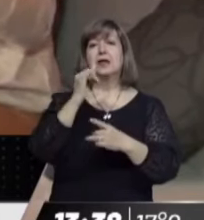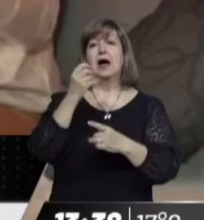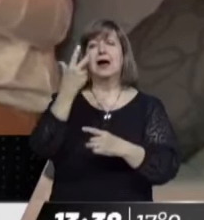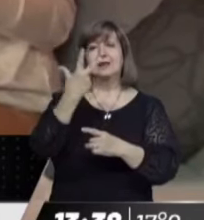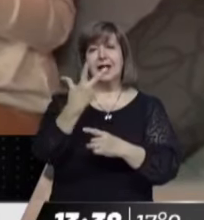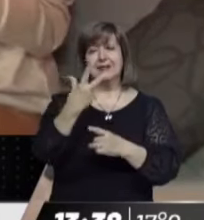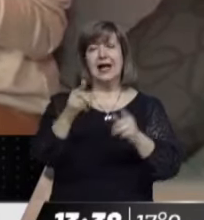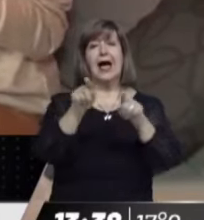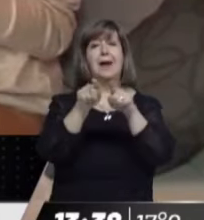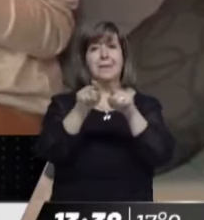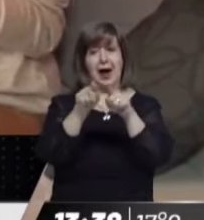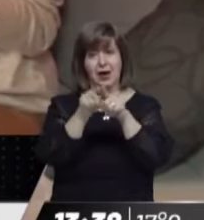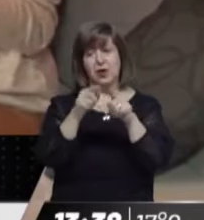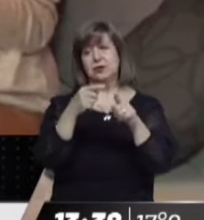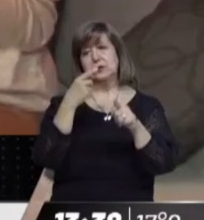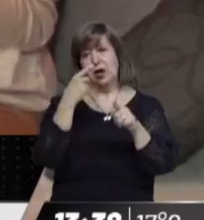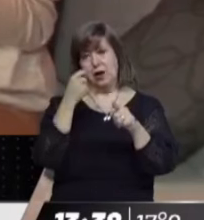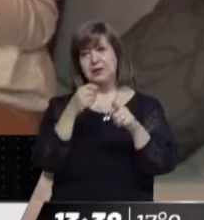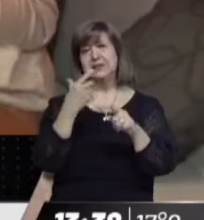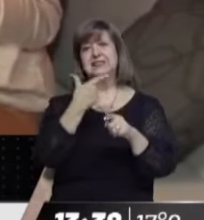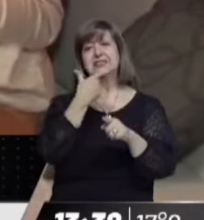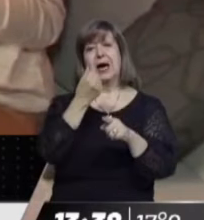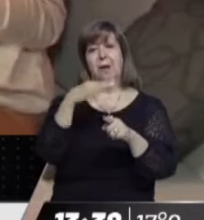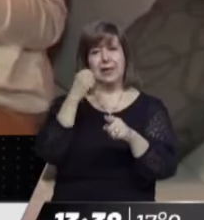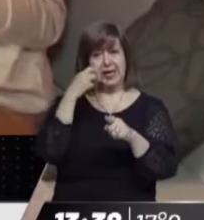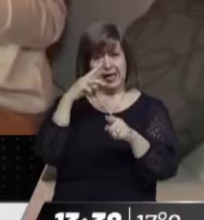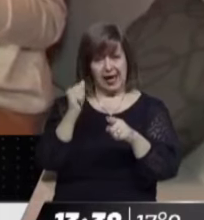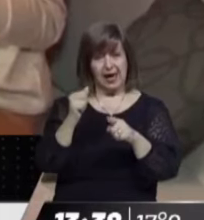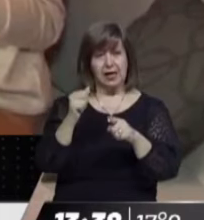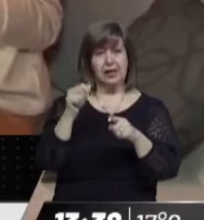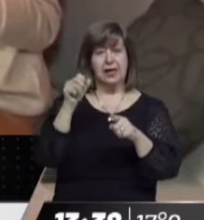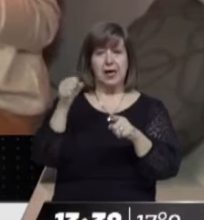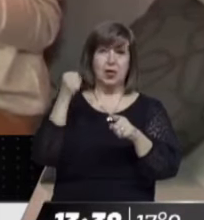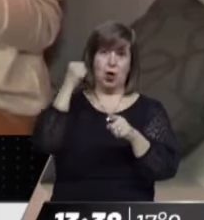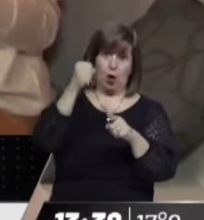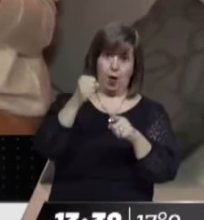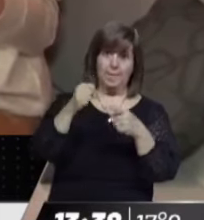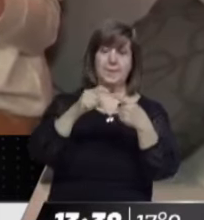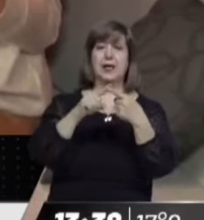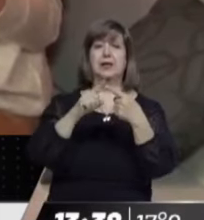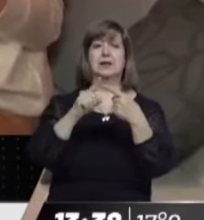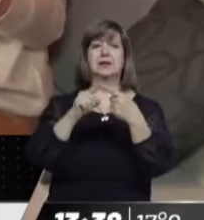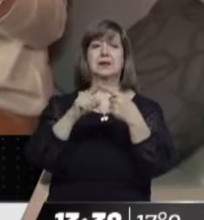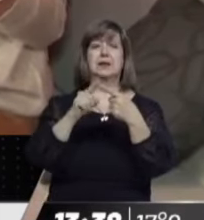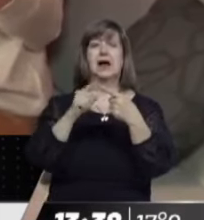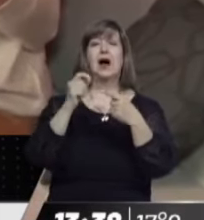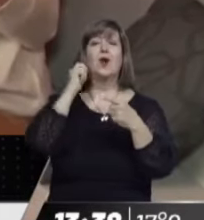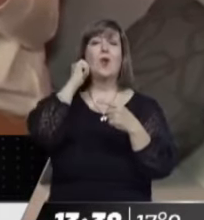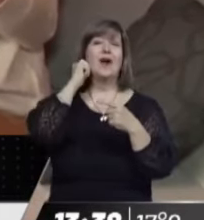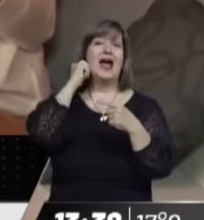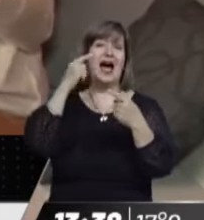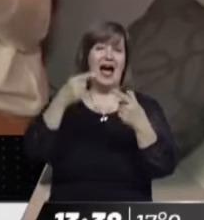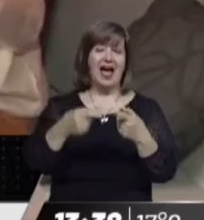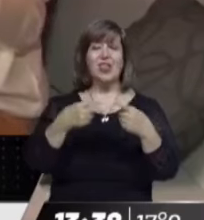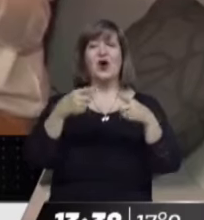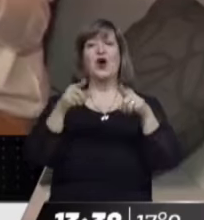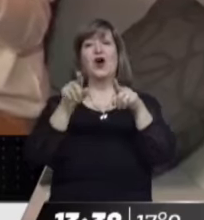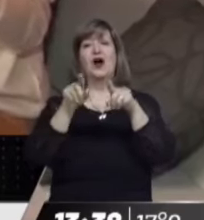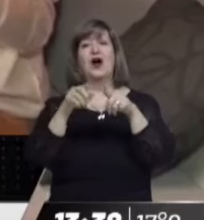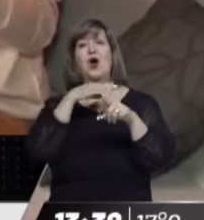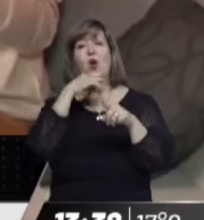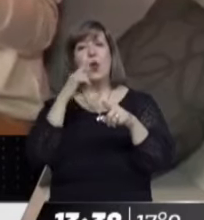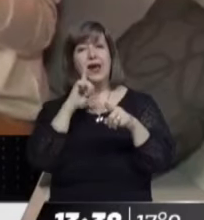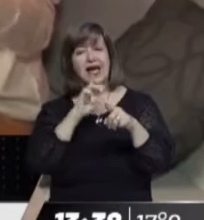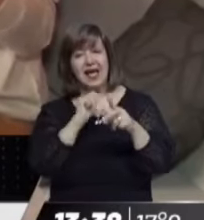tres hermanos samira que está acá con nosotros que fue la más brutalmente golpeada ya celebraba su cumpleaños la acompañaban